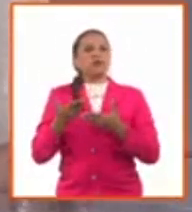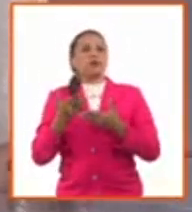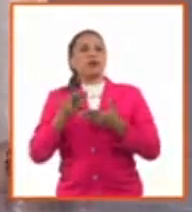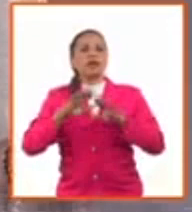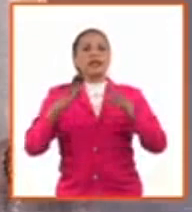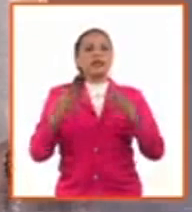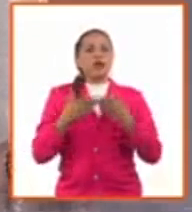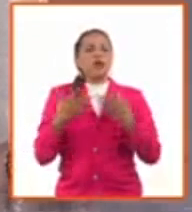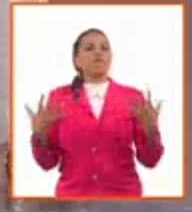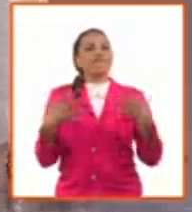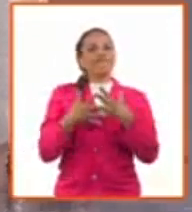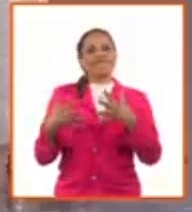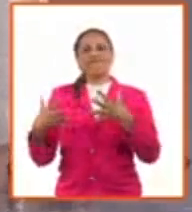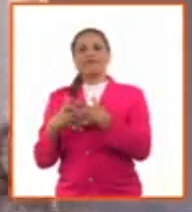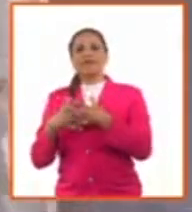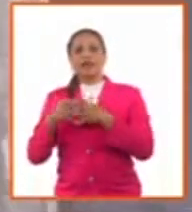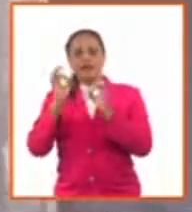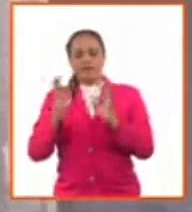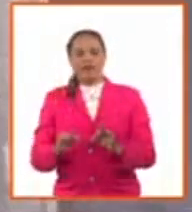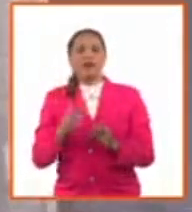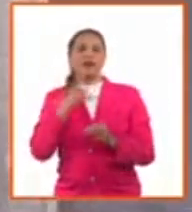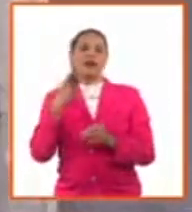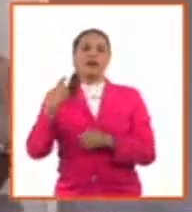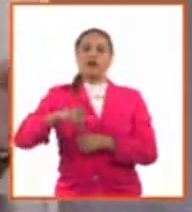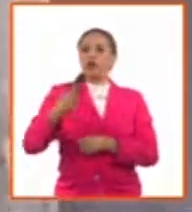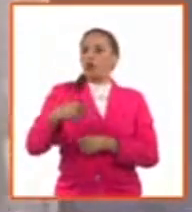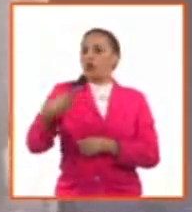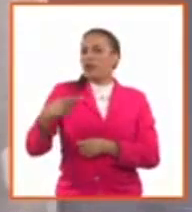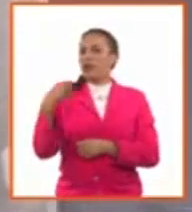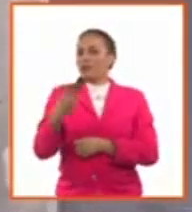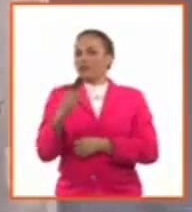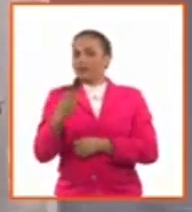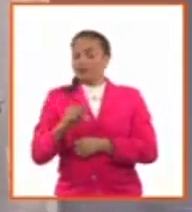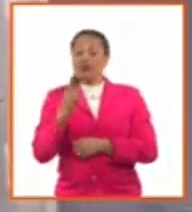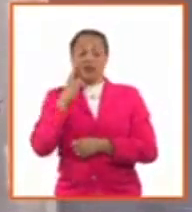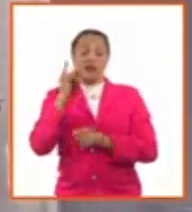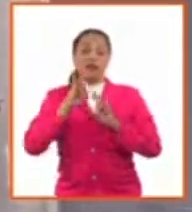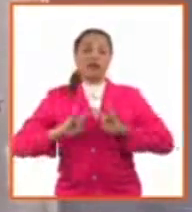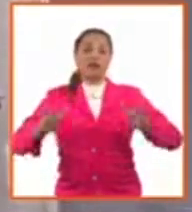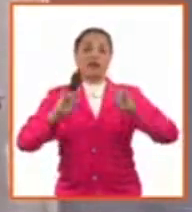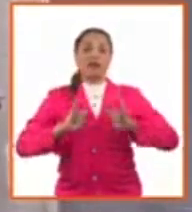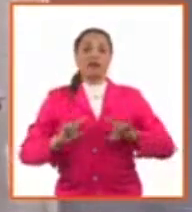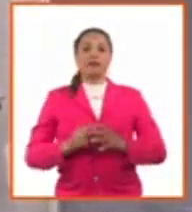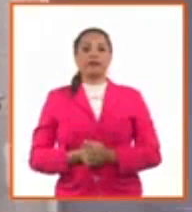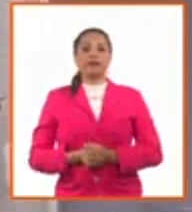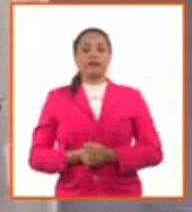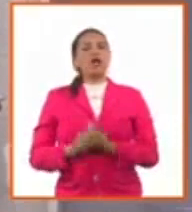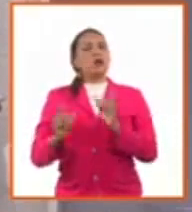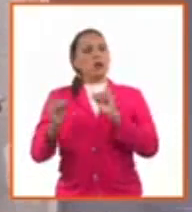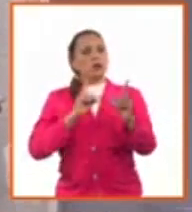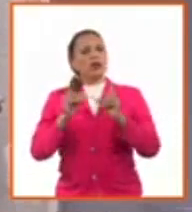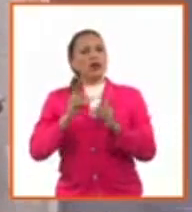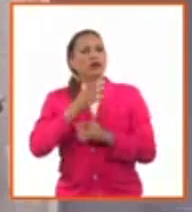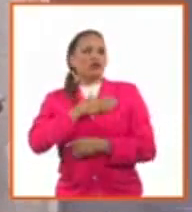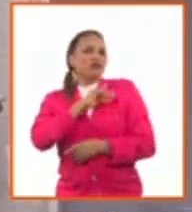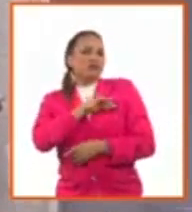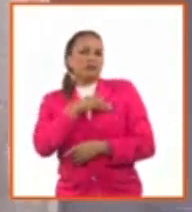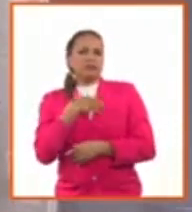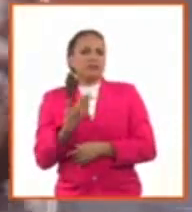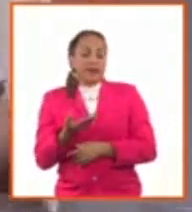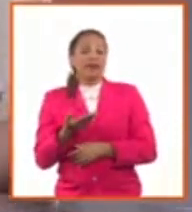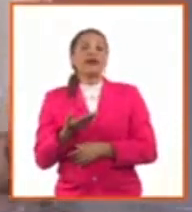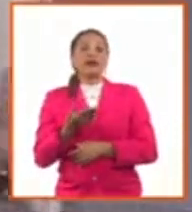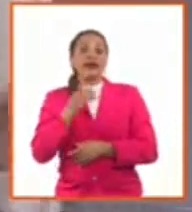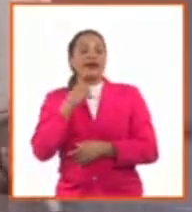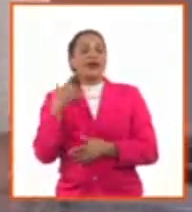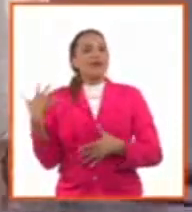que su materialización sea una realidad en la práctica de nuestra vida universitaria. Estos diálogos yo siento que han